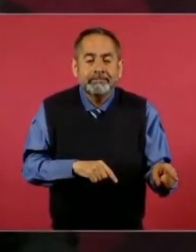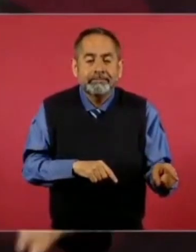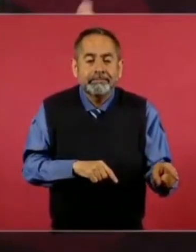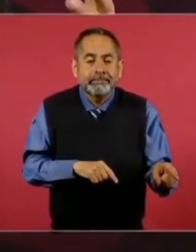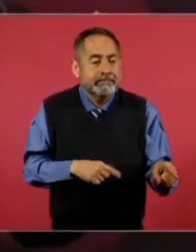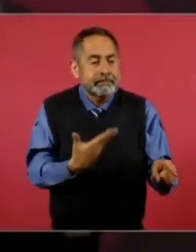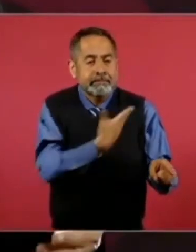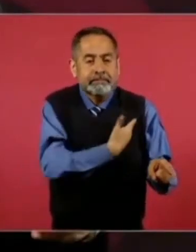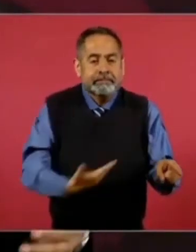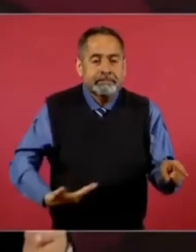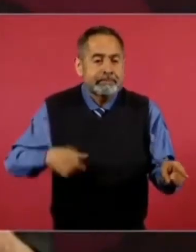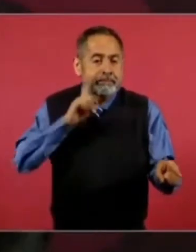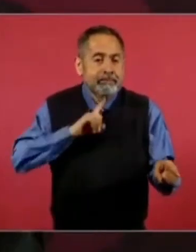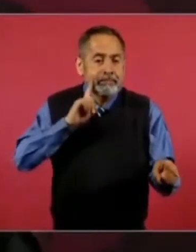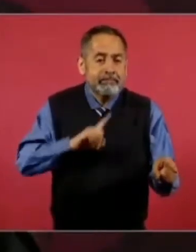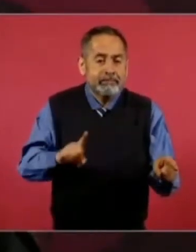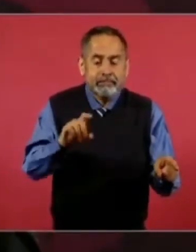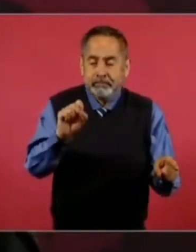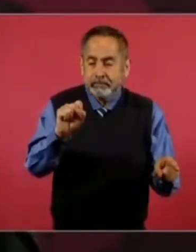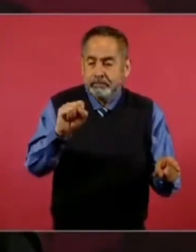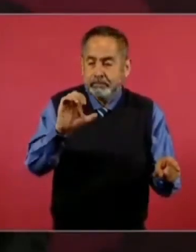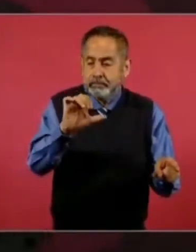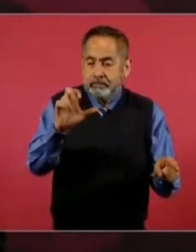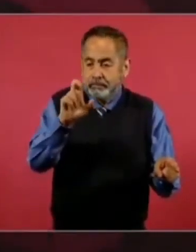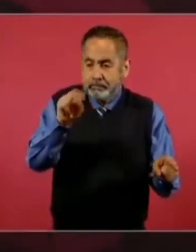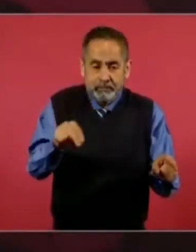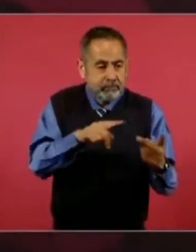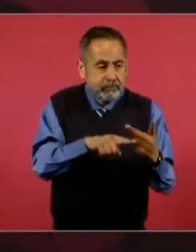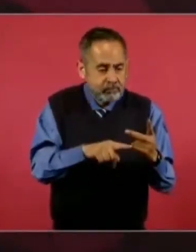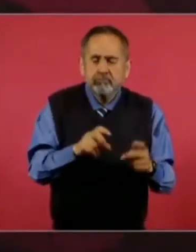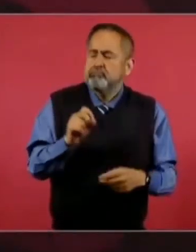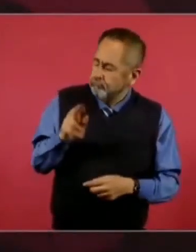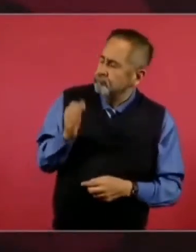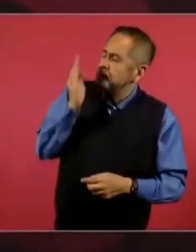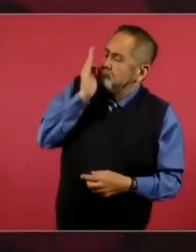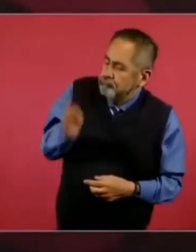de la Suprema Corte de Justicia acepte